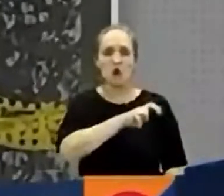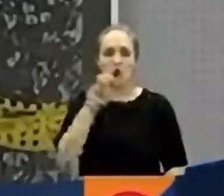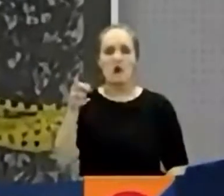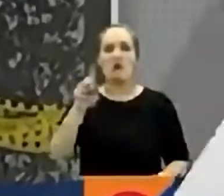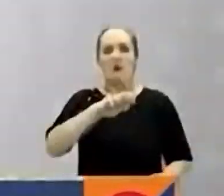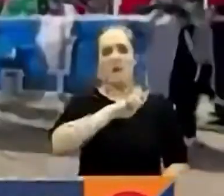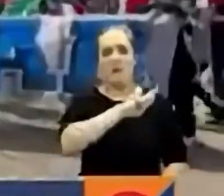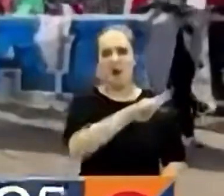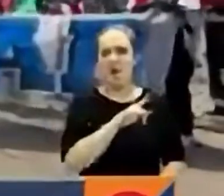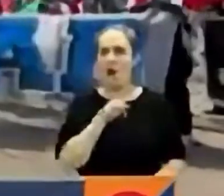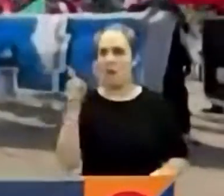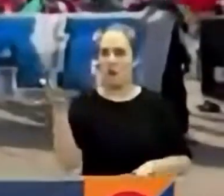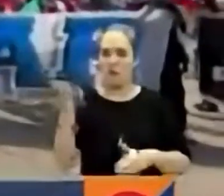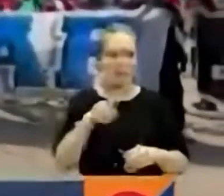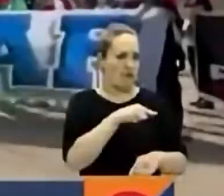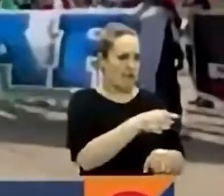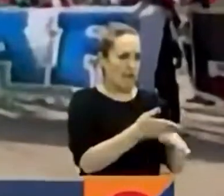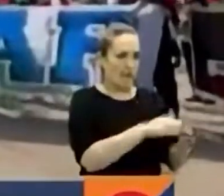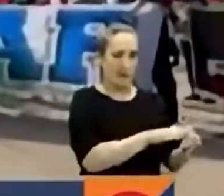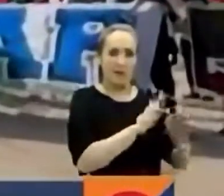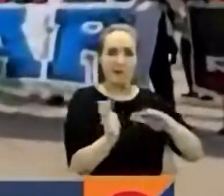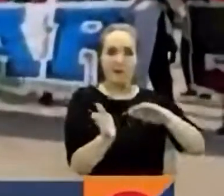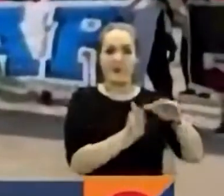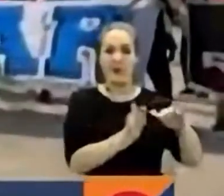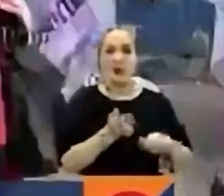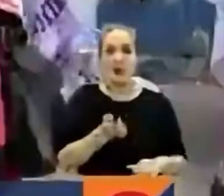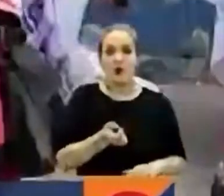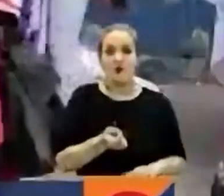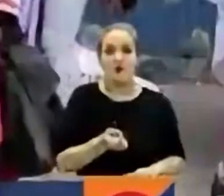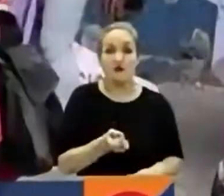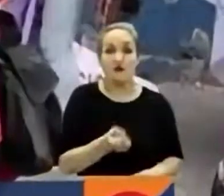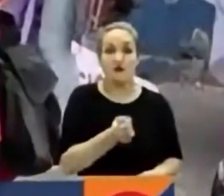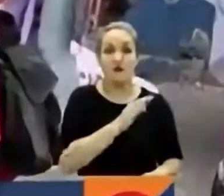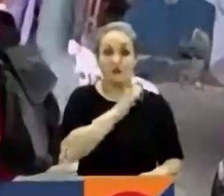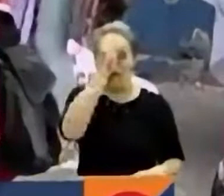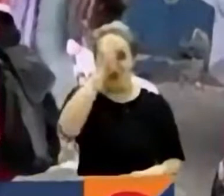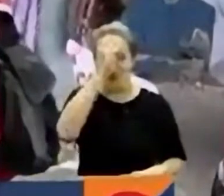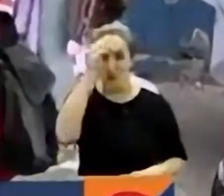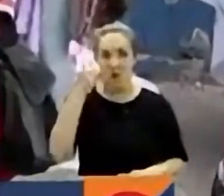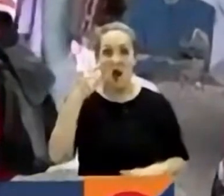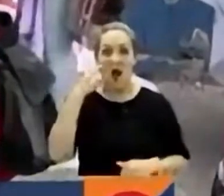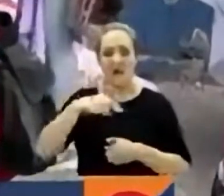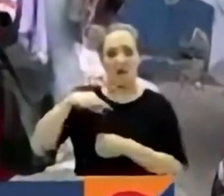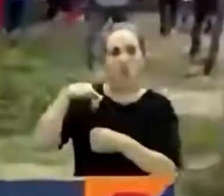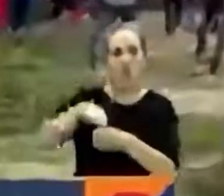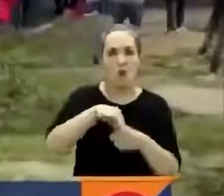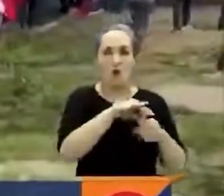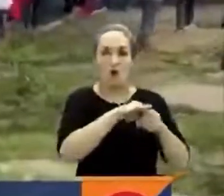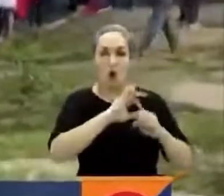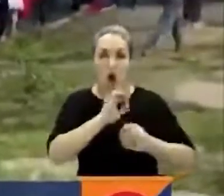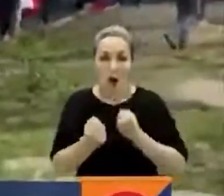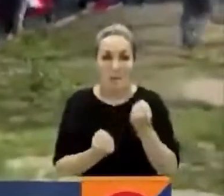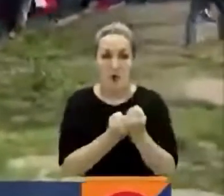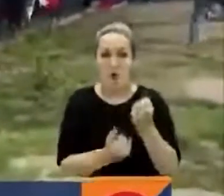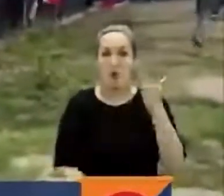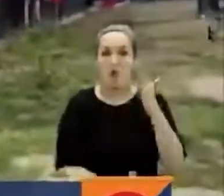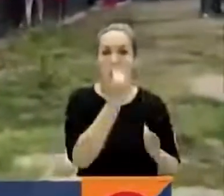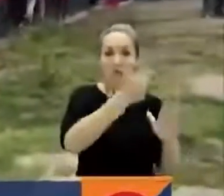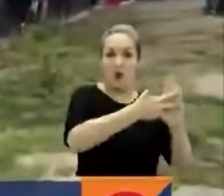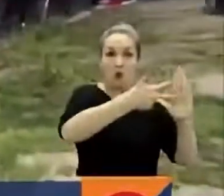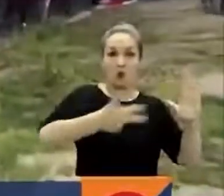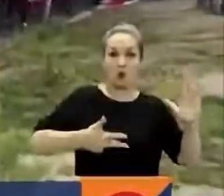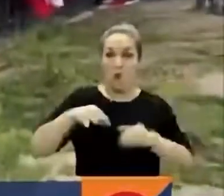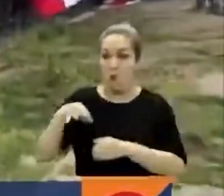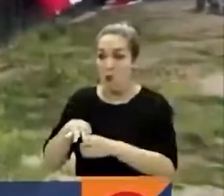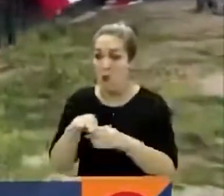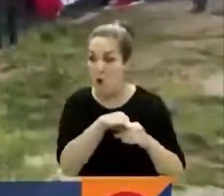del Cauca. Este fin de semana Chile define apoyo al texto de una nueva constitución que marcaría una ruptura